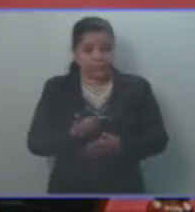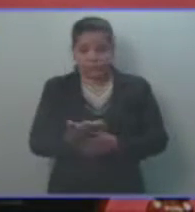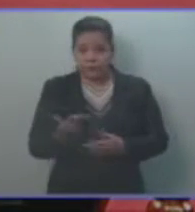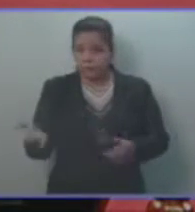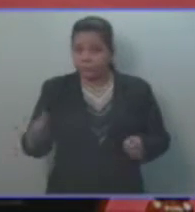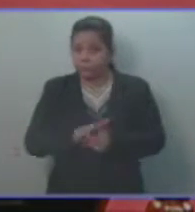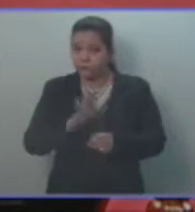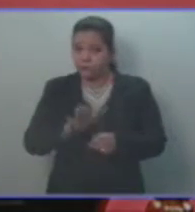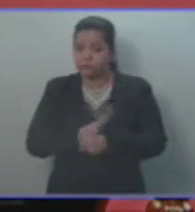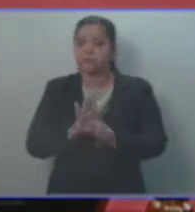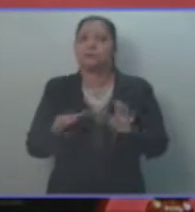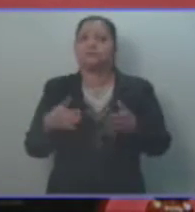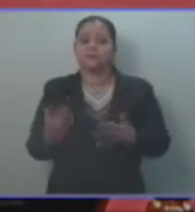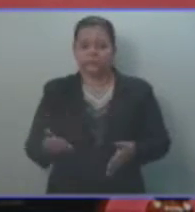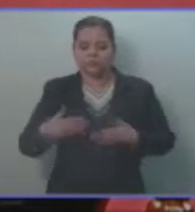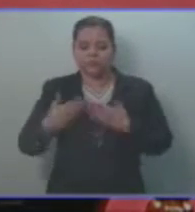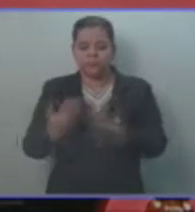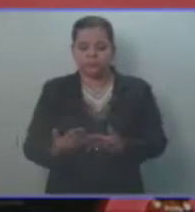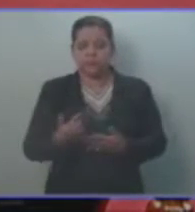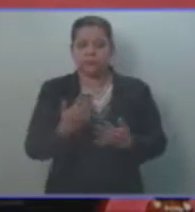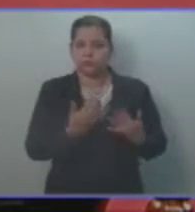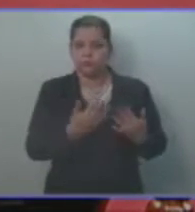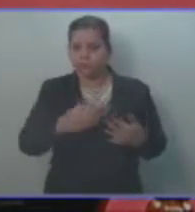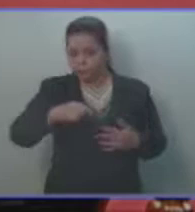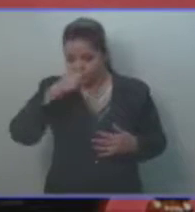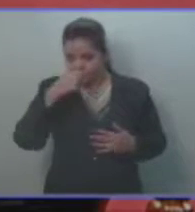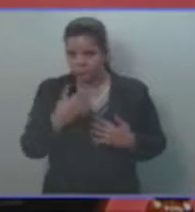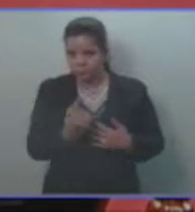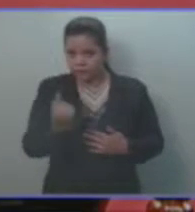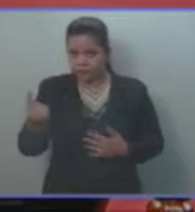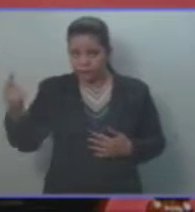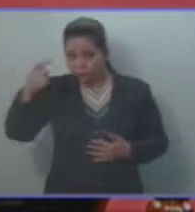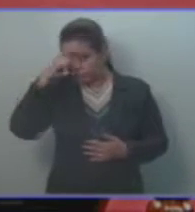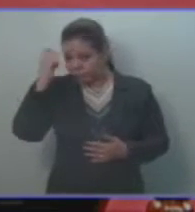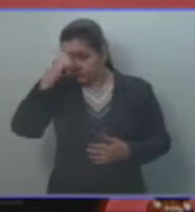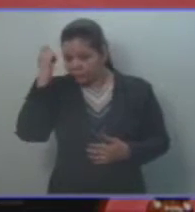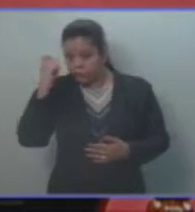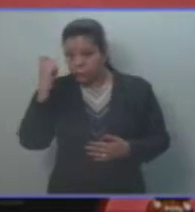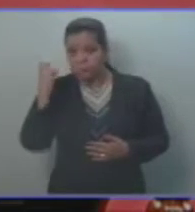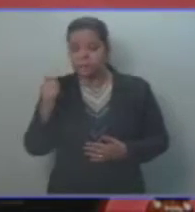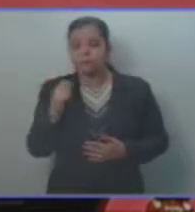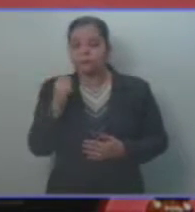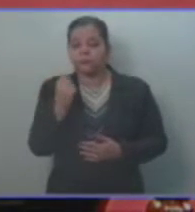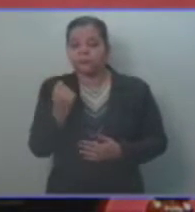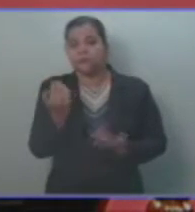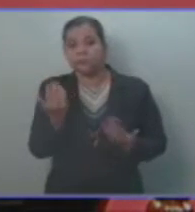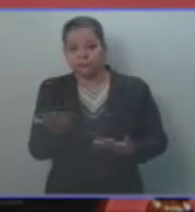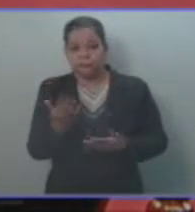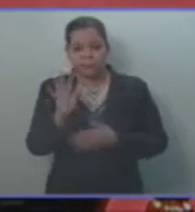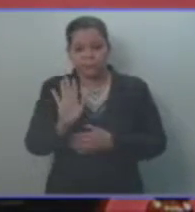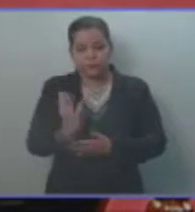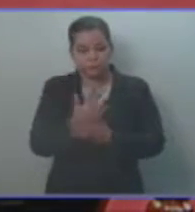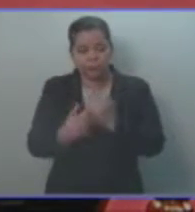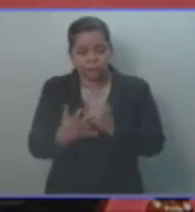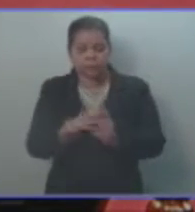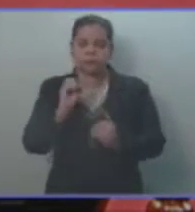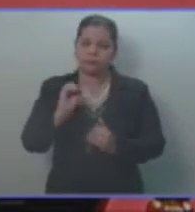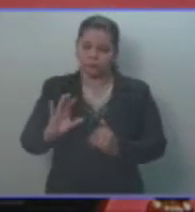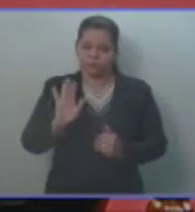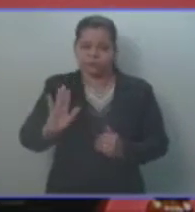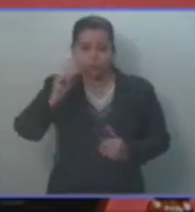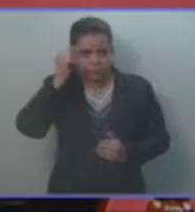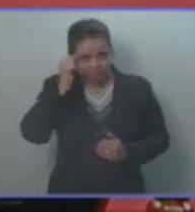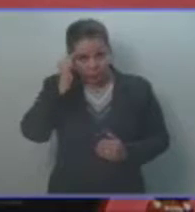que estén a su alcance para proporcionar ocupación al trabajador manual o intelectual y para asegurar a